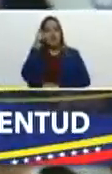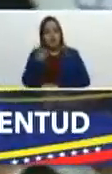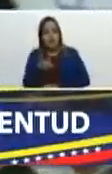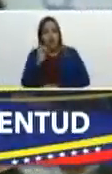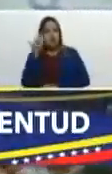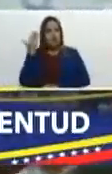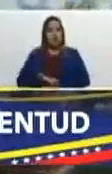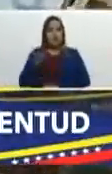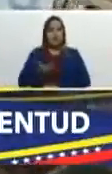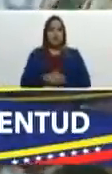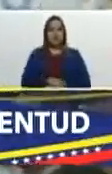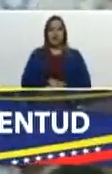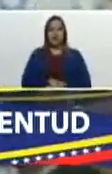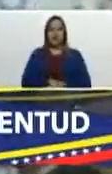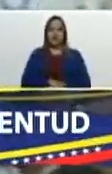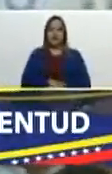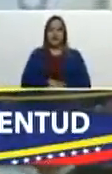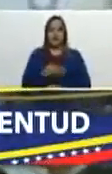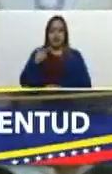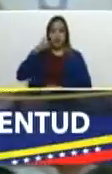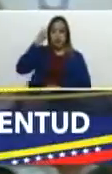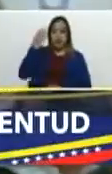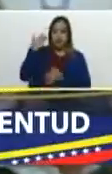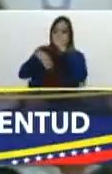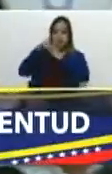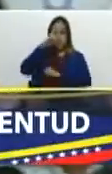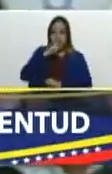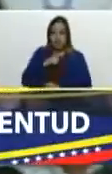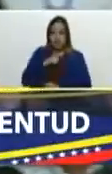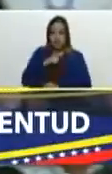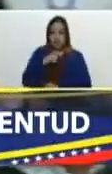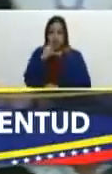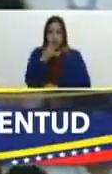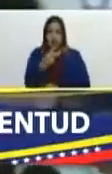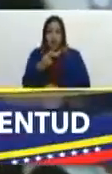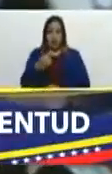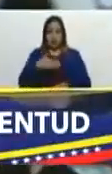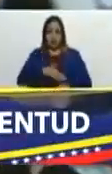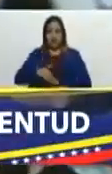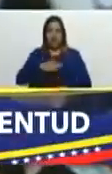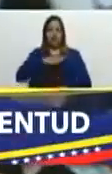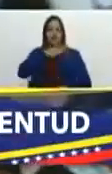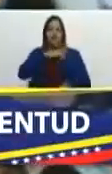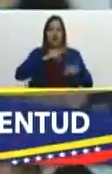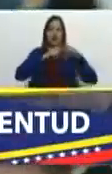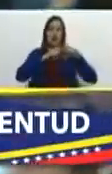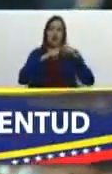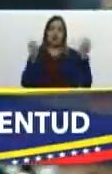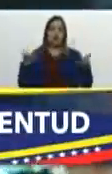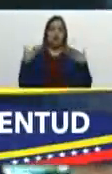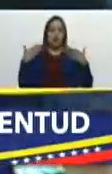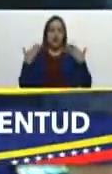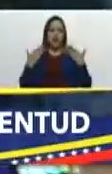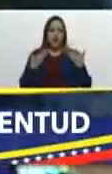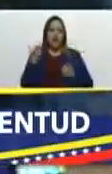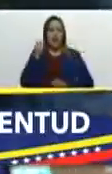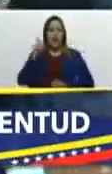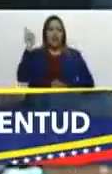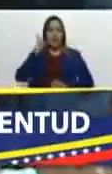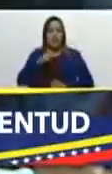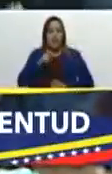sumamente importante. Te recuerdo alguna vez una locución, usted dijo, barriguita llena, corazón contento. Y es